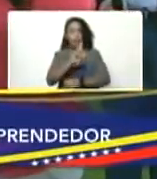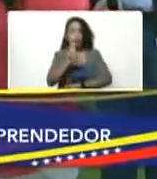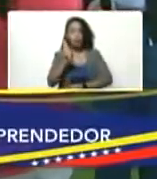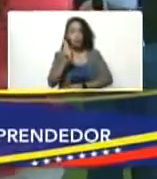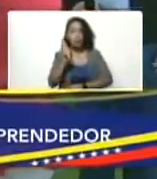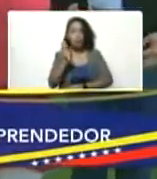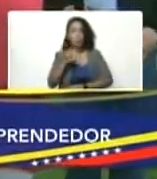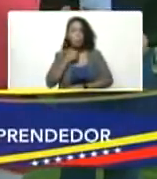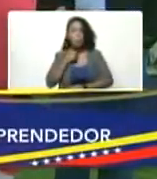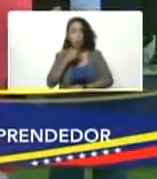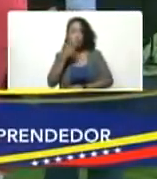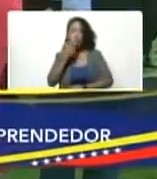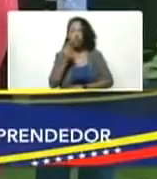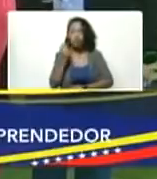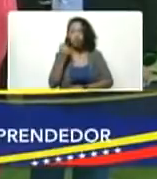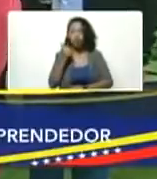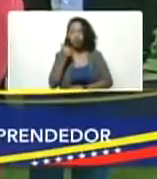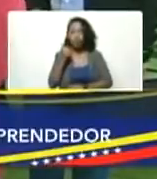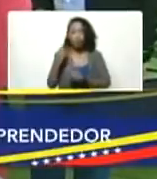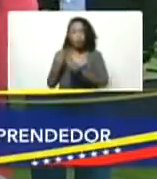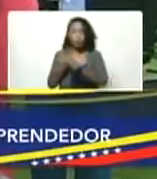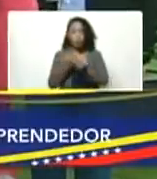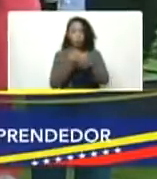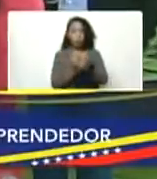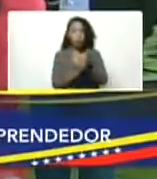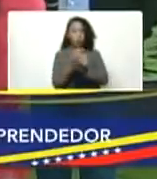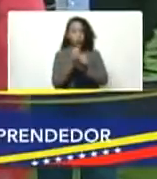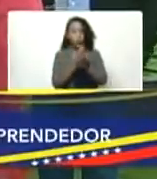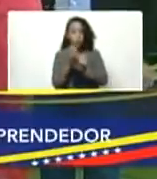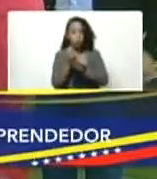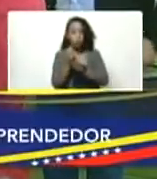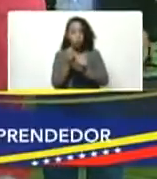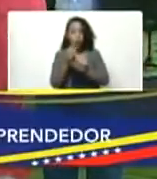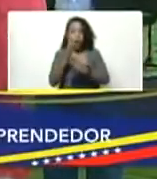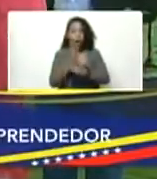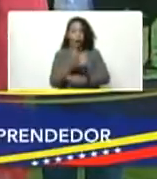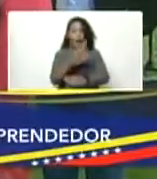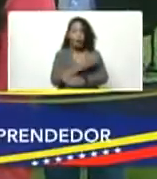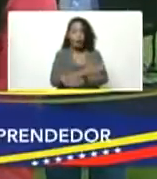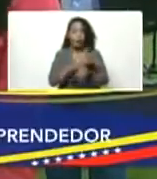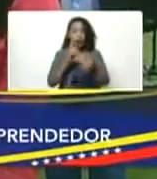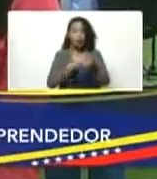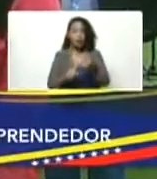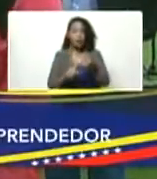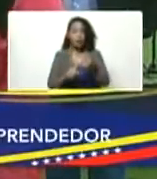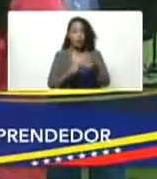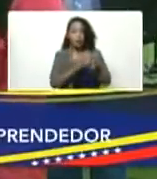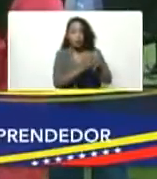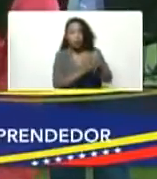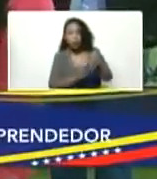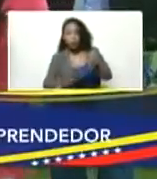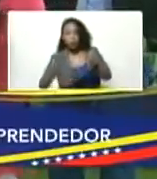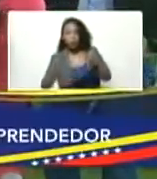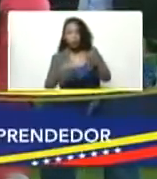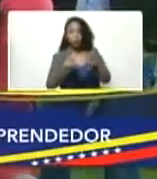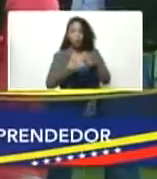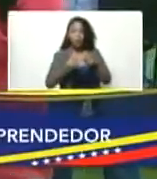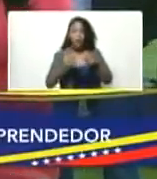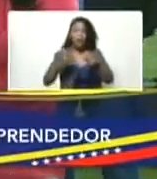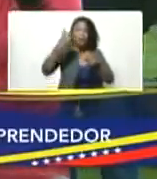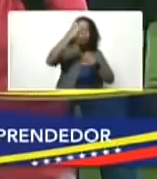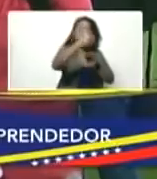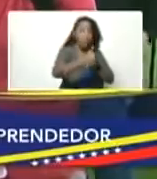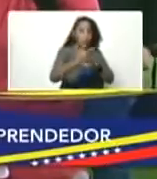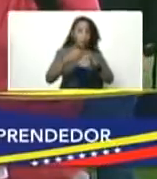Me gusta mucho acompañar a los emprendedores antes, durante y después